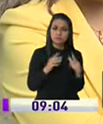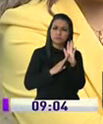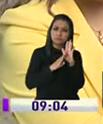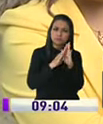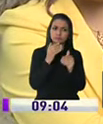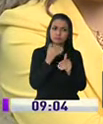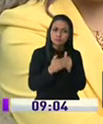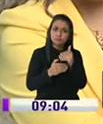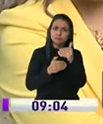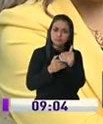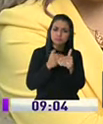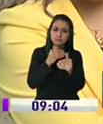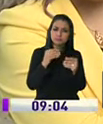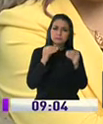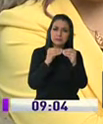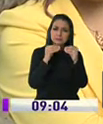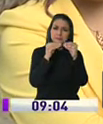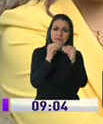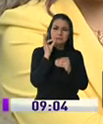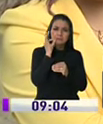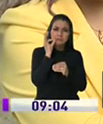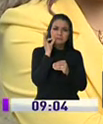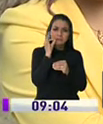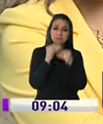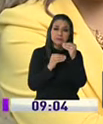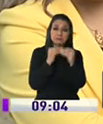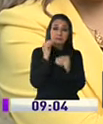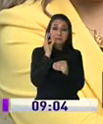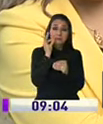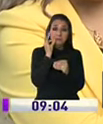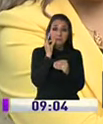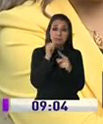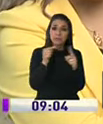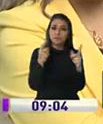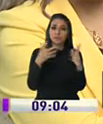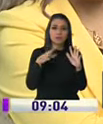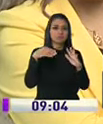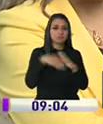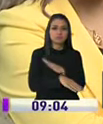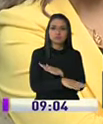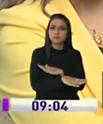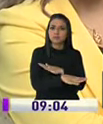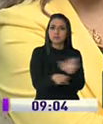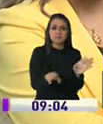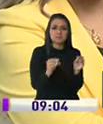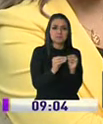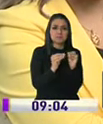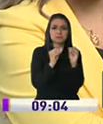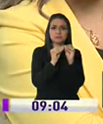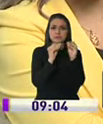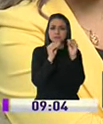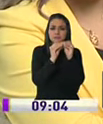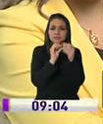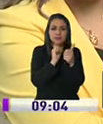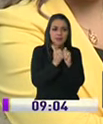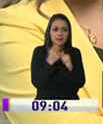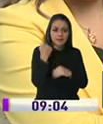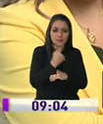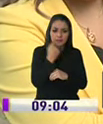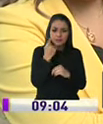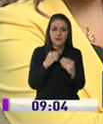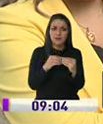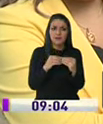progresivo, entonces iba consumiendo poco a poco, pero llegó al punto que ya no fue poco a poco, ya fue cada día,